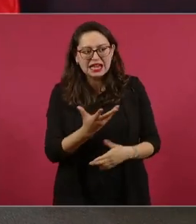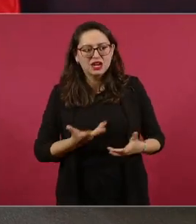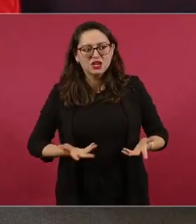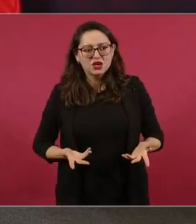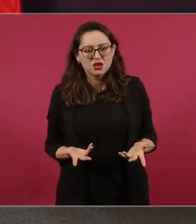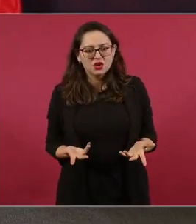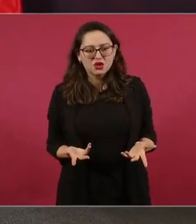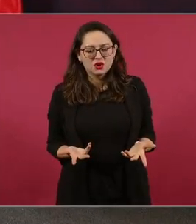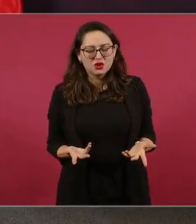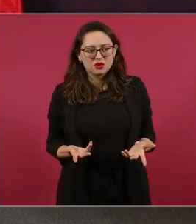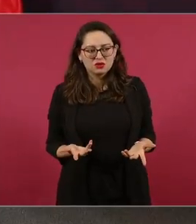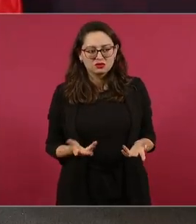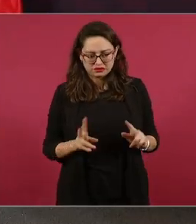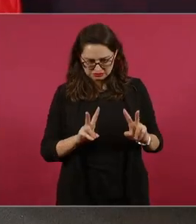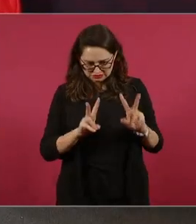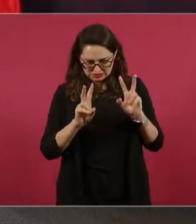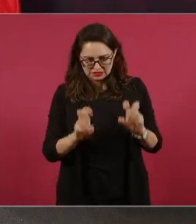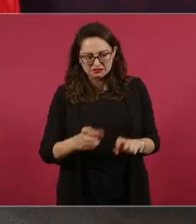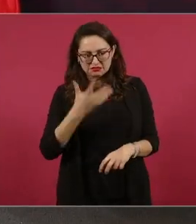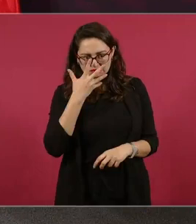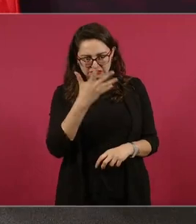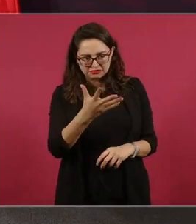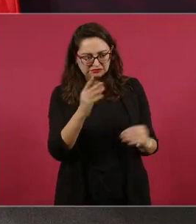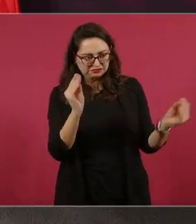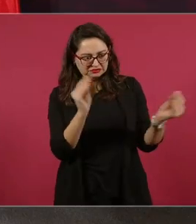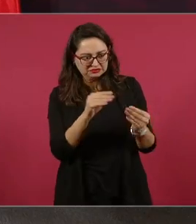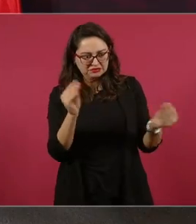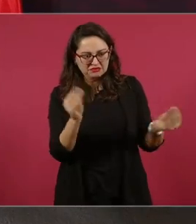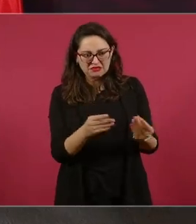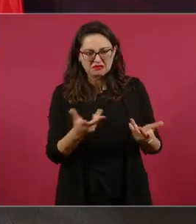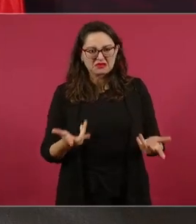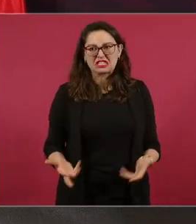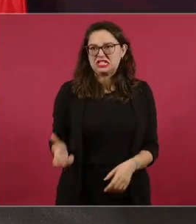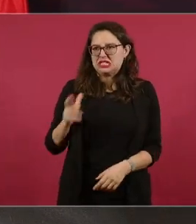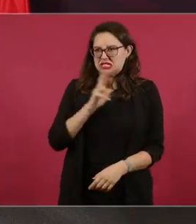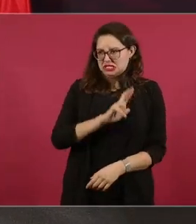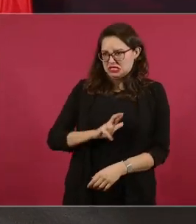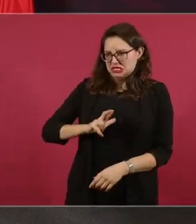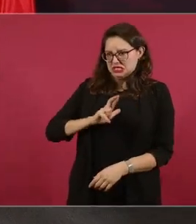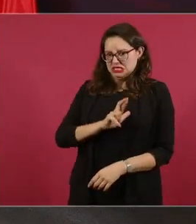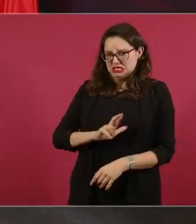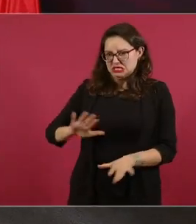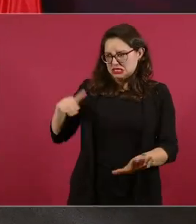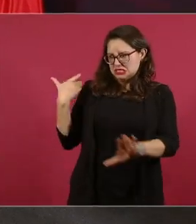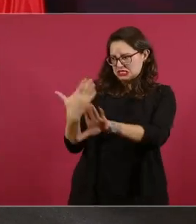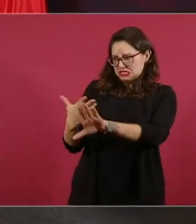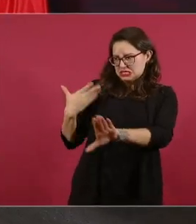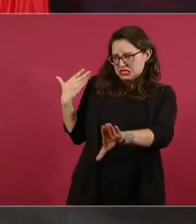sin odios,